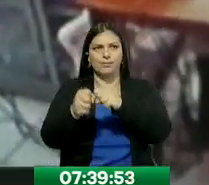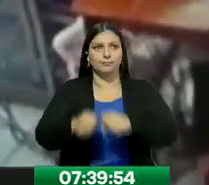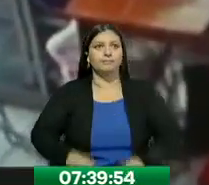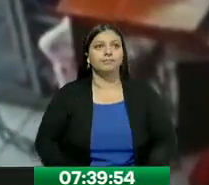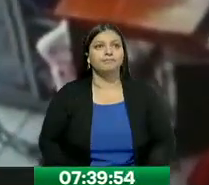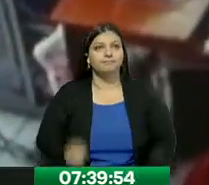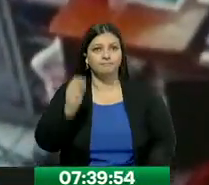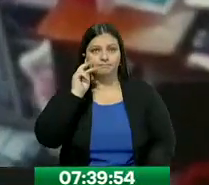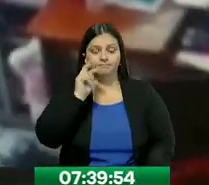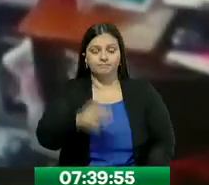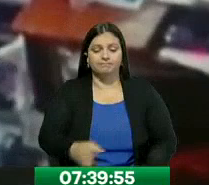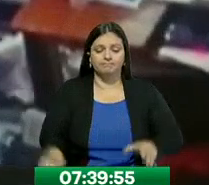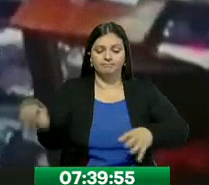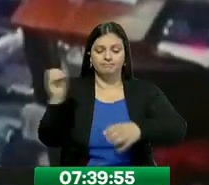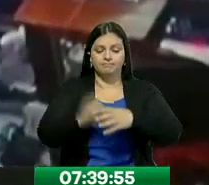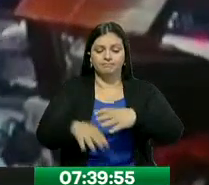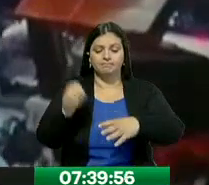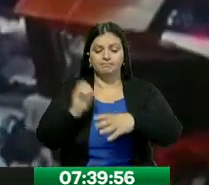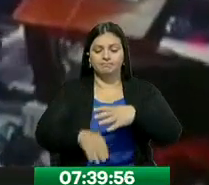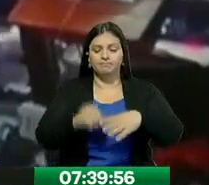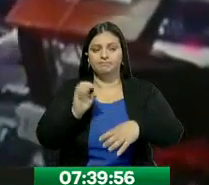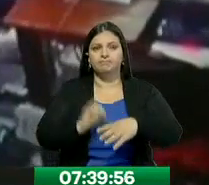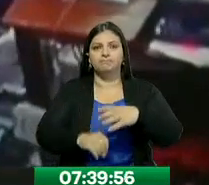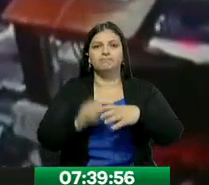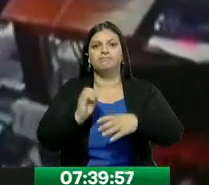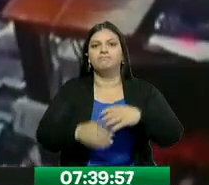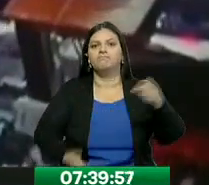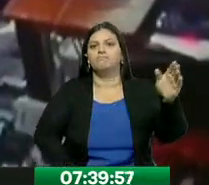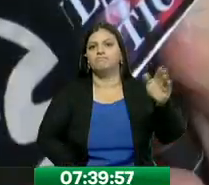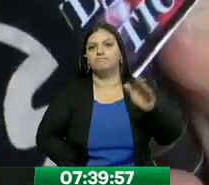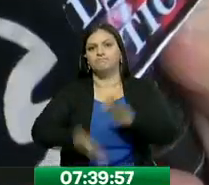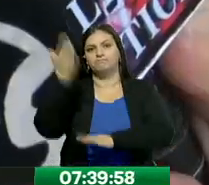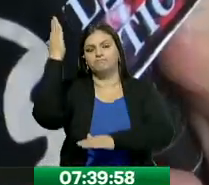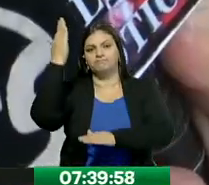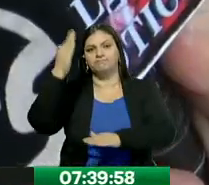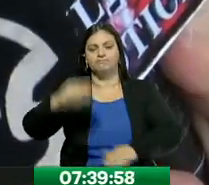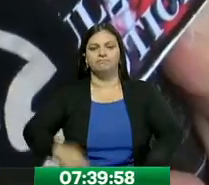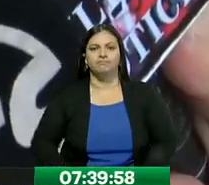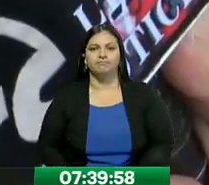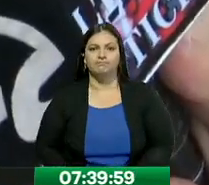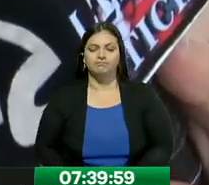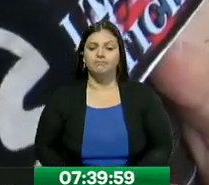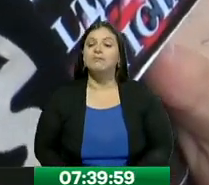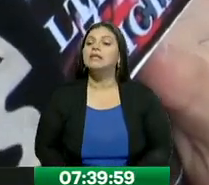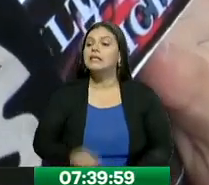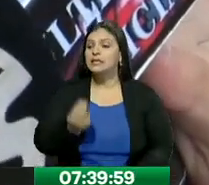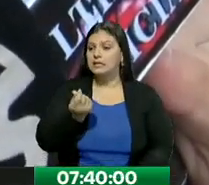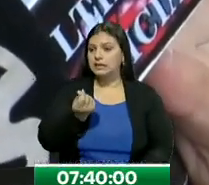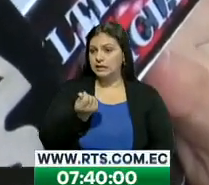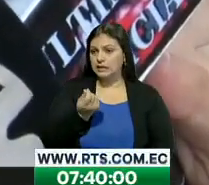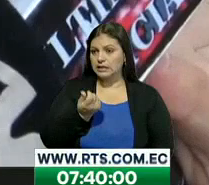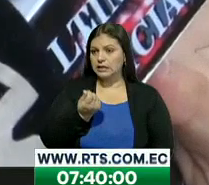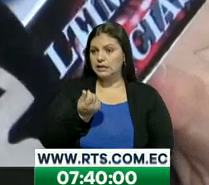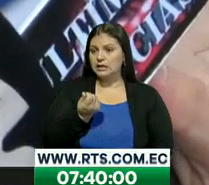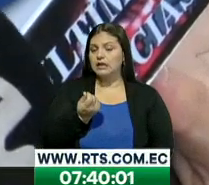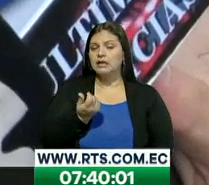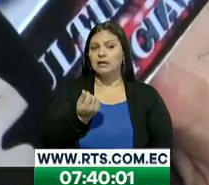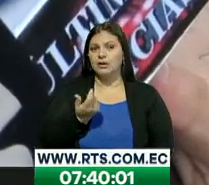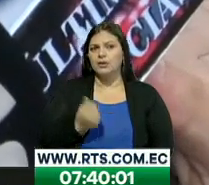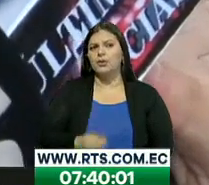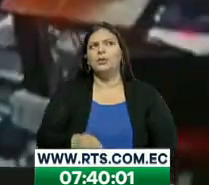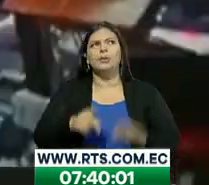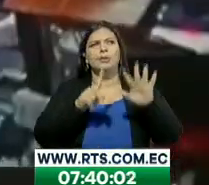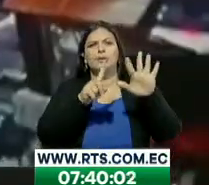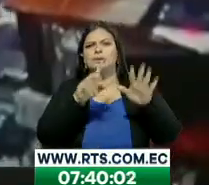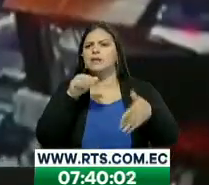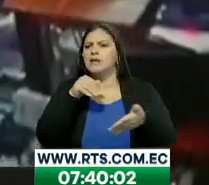lo que se traducía en dinero. El botín no fue poca cosa. Se llevan dinero y tarjeta. Se llevan cerca de 11 mil dólares entre dinero y